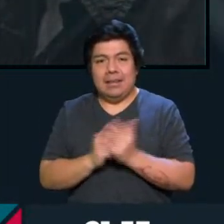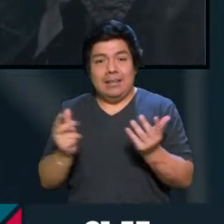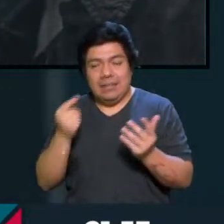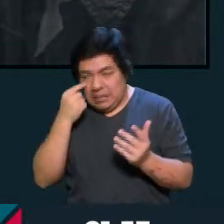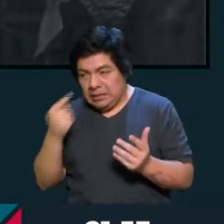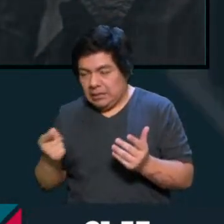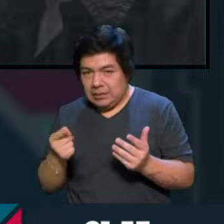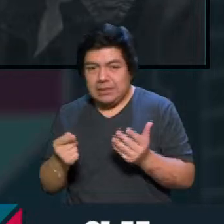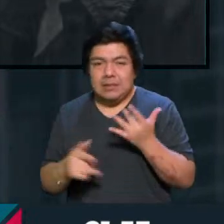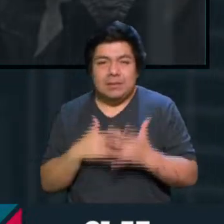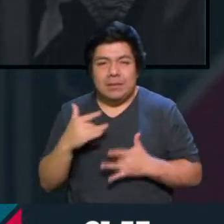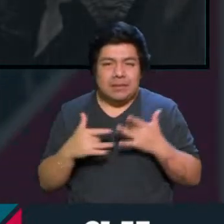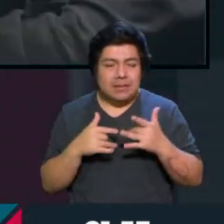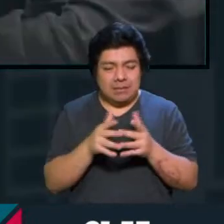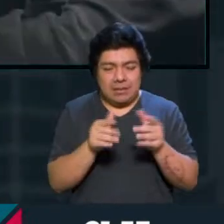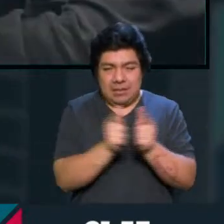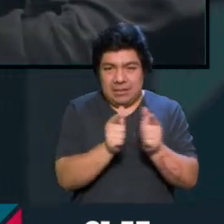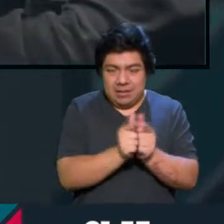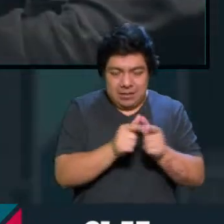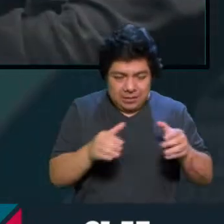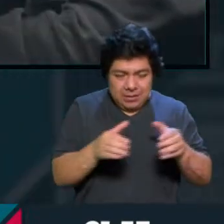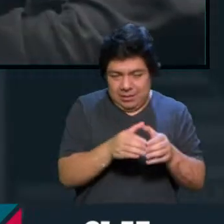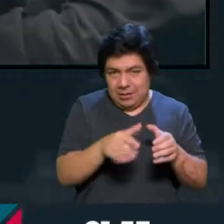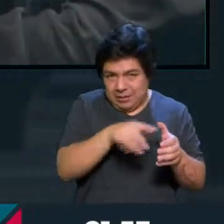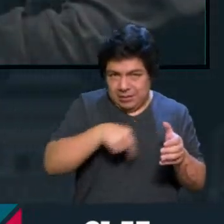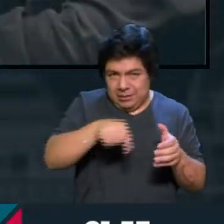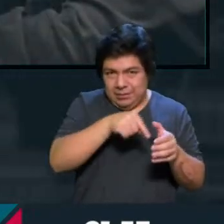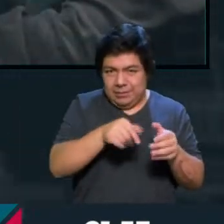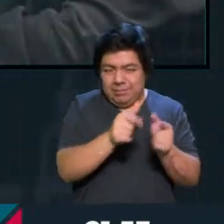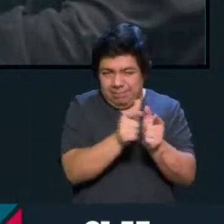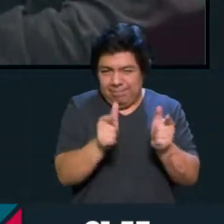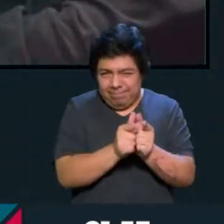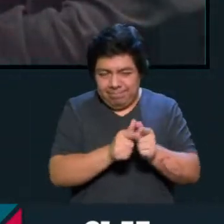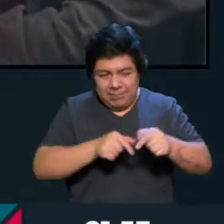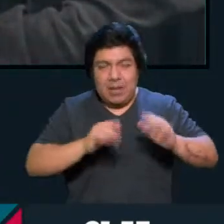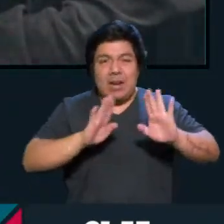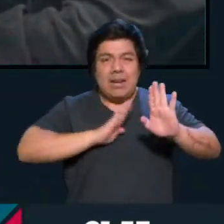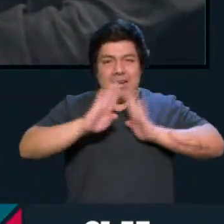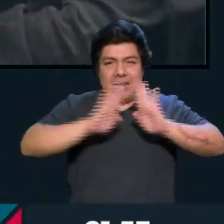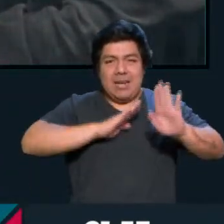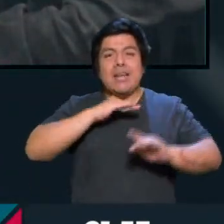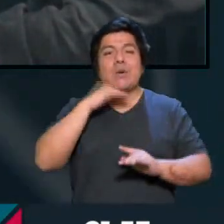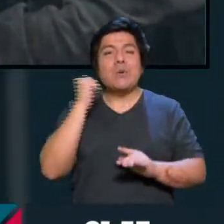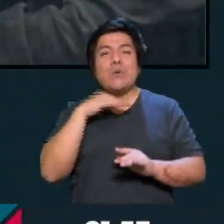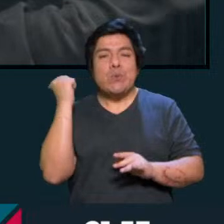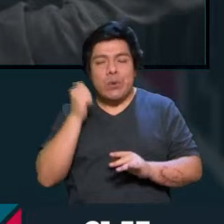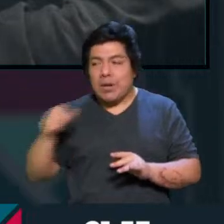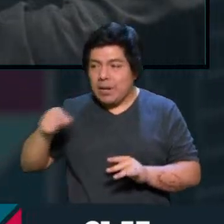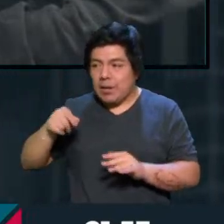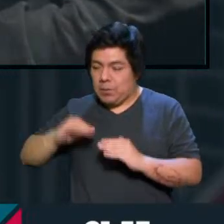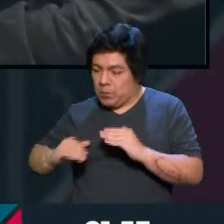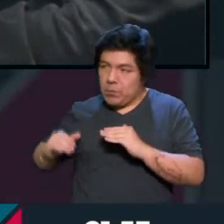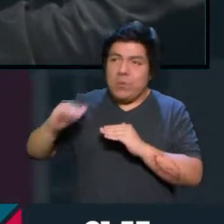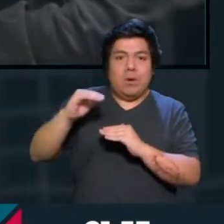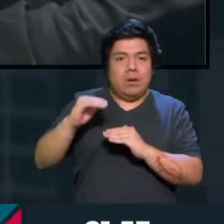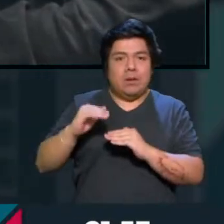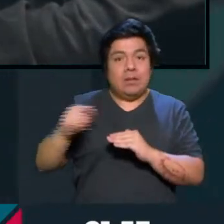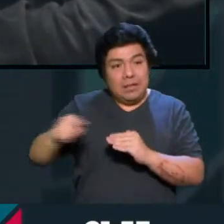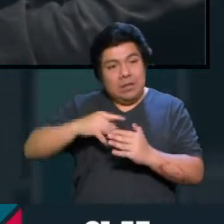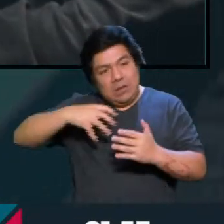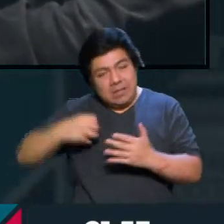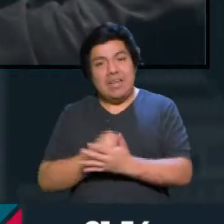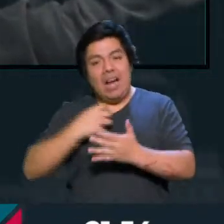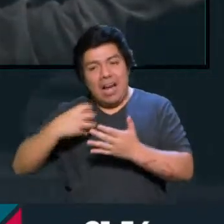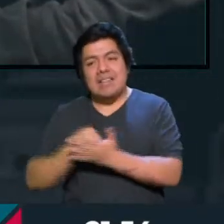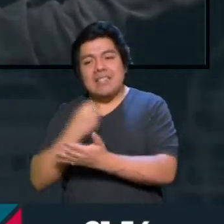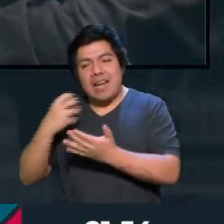logra, en una liga conformada por los propios grupos del ejército alemán, destacar y vencer.